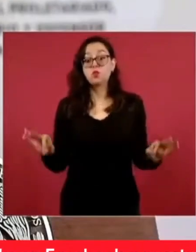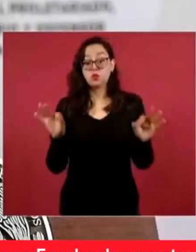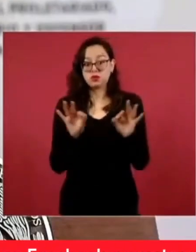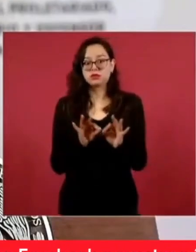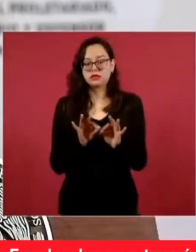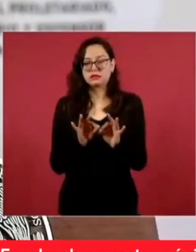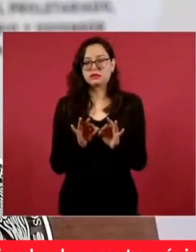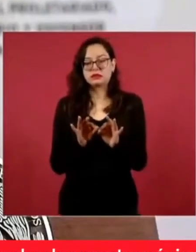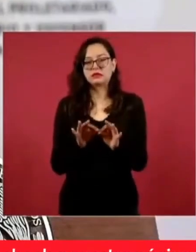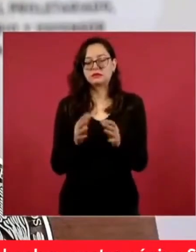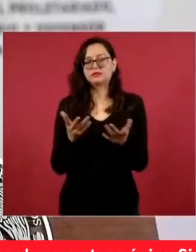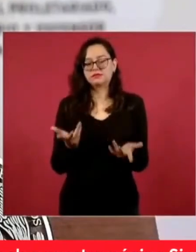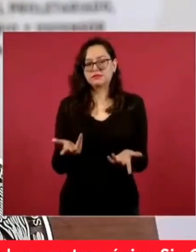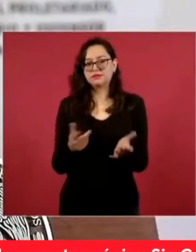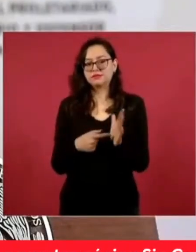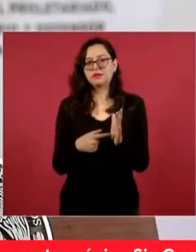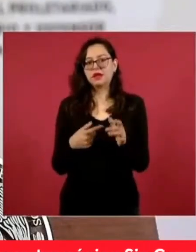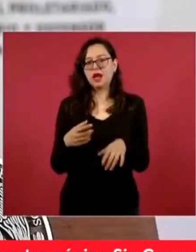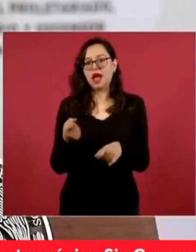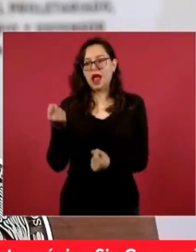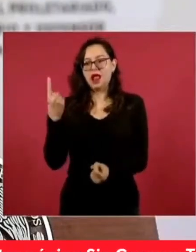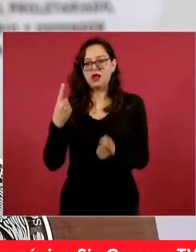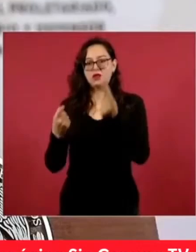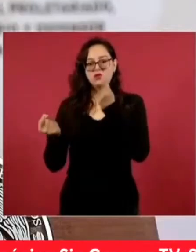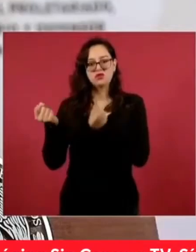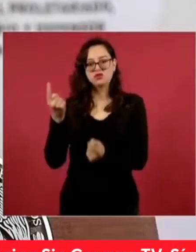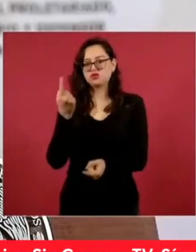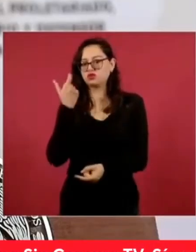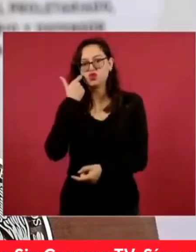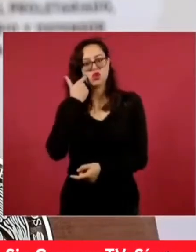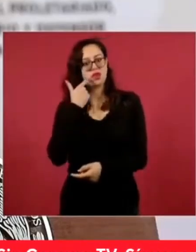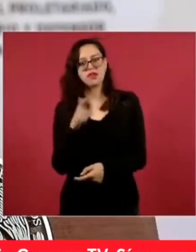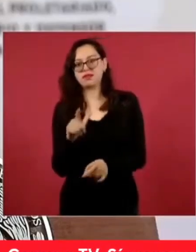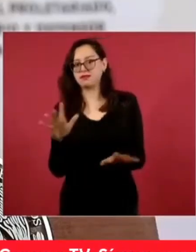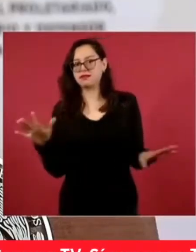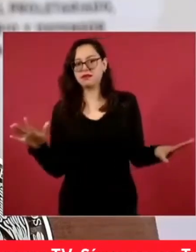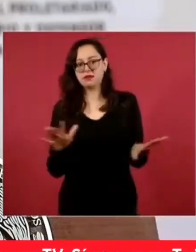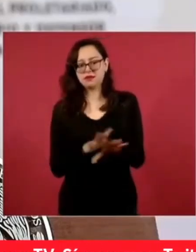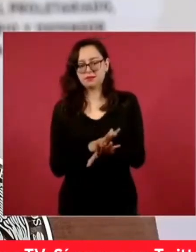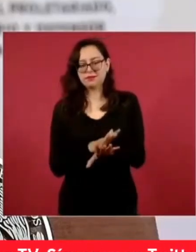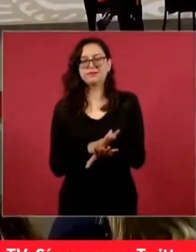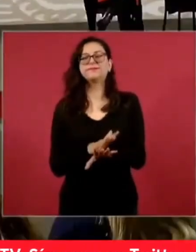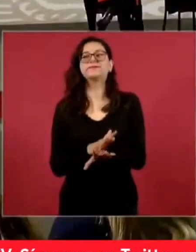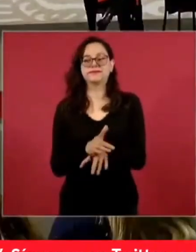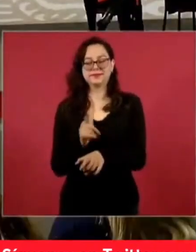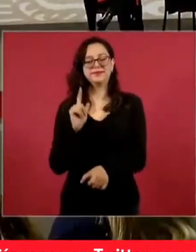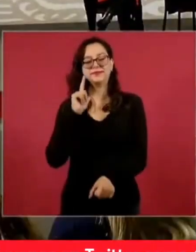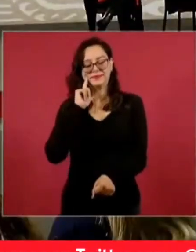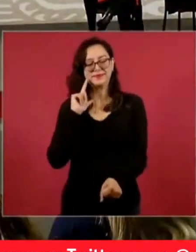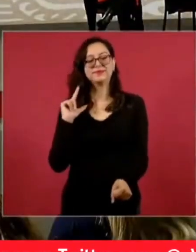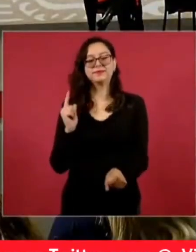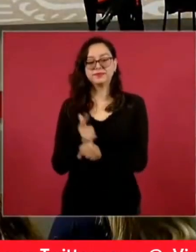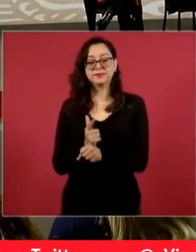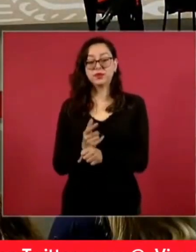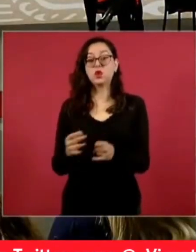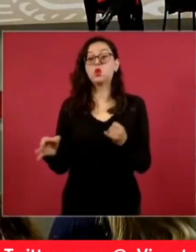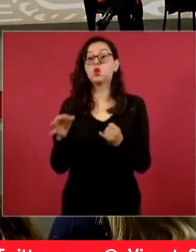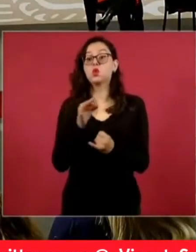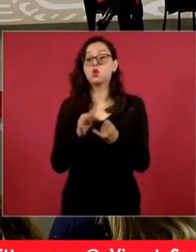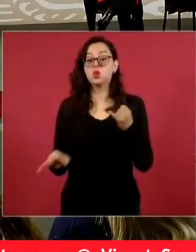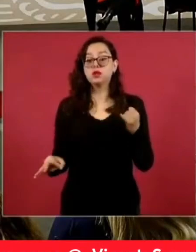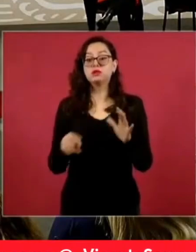algunos están oponiéndose a la reforma al Poder Judicial. Y por último, vamos a la colaboración